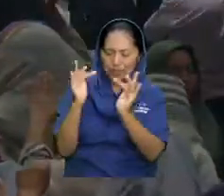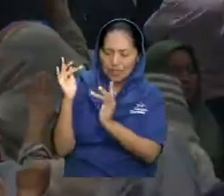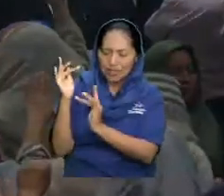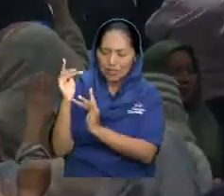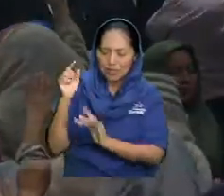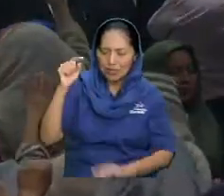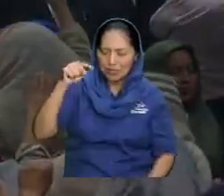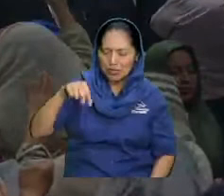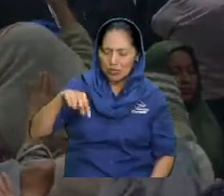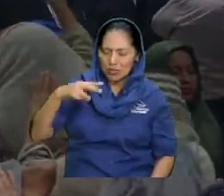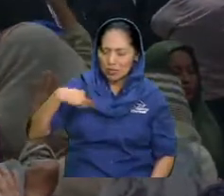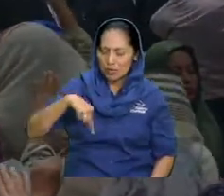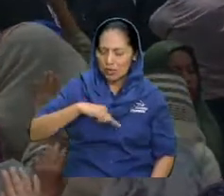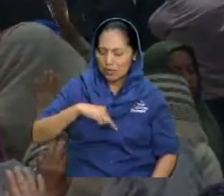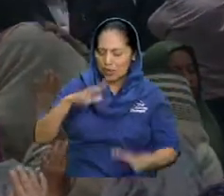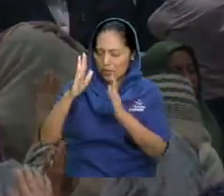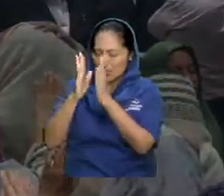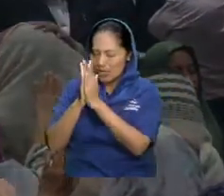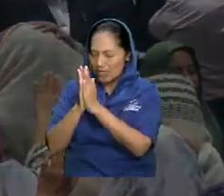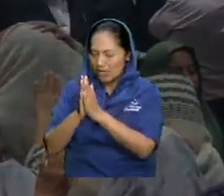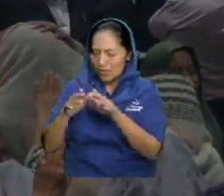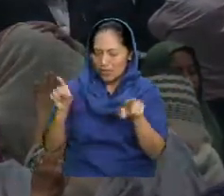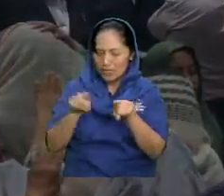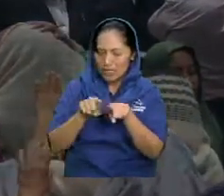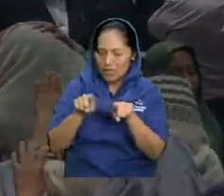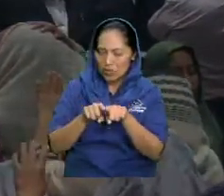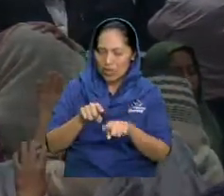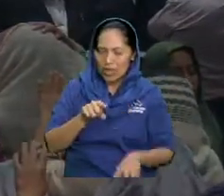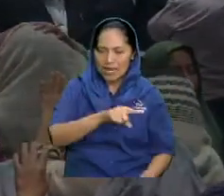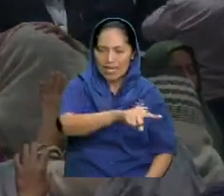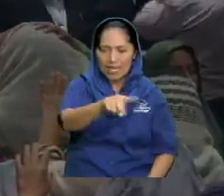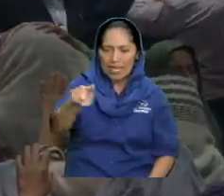Nosotros te rogamos que así como ellos han abierto su corazón,